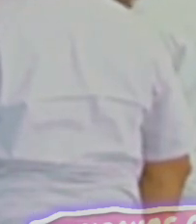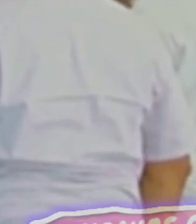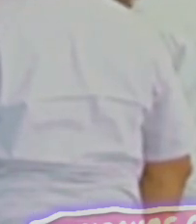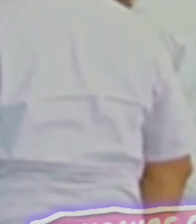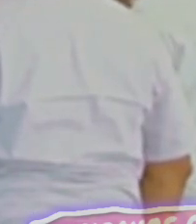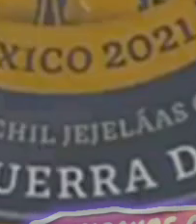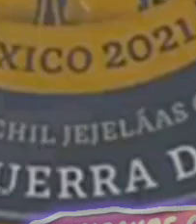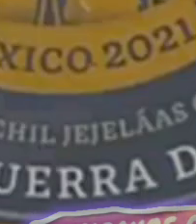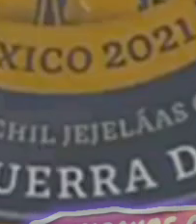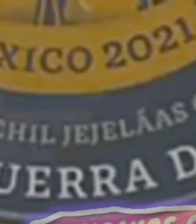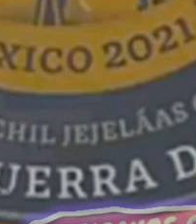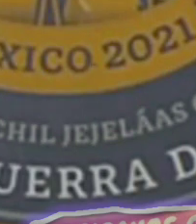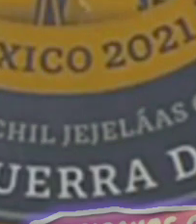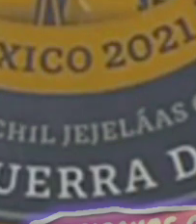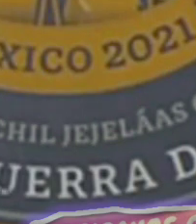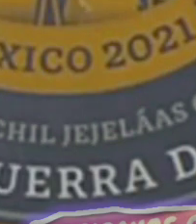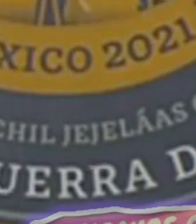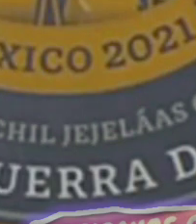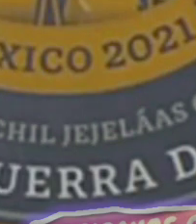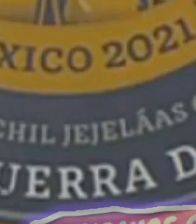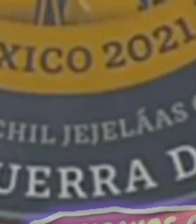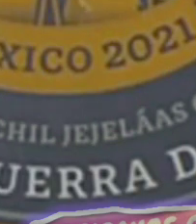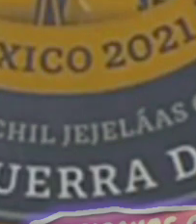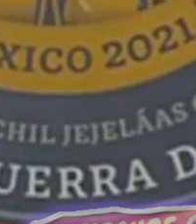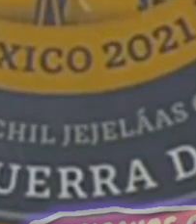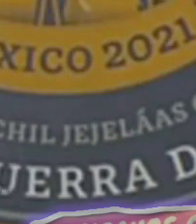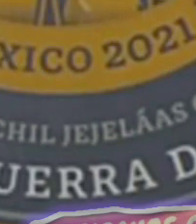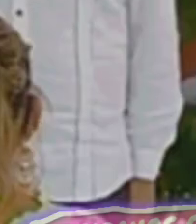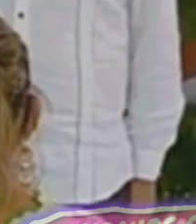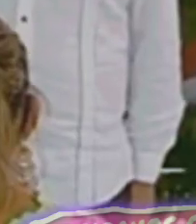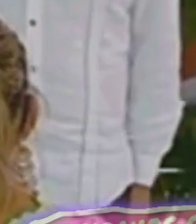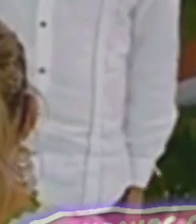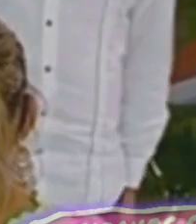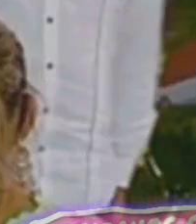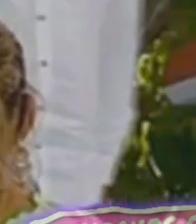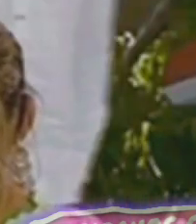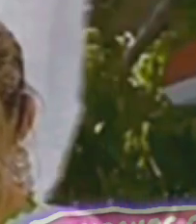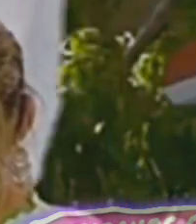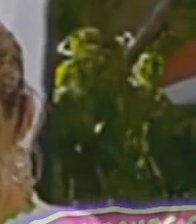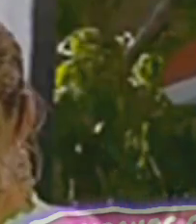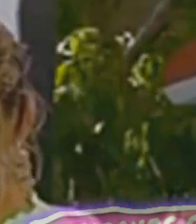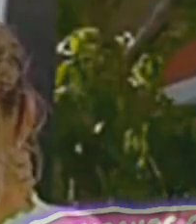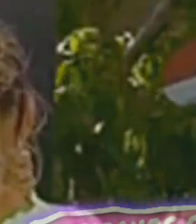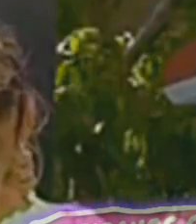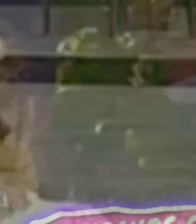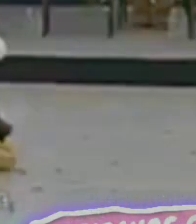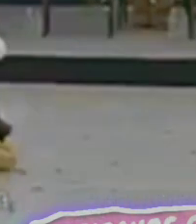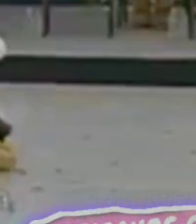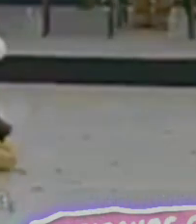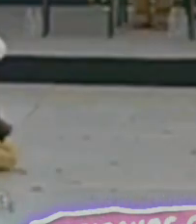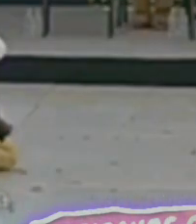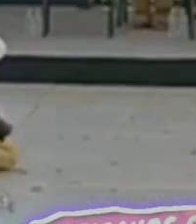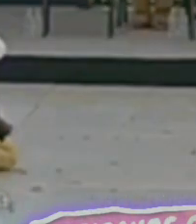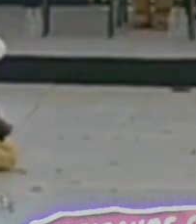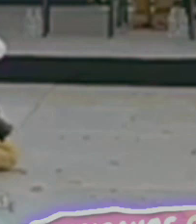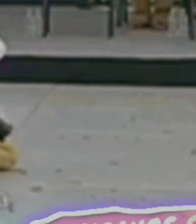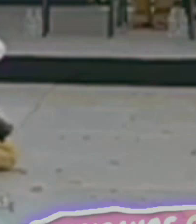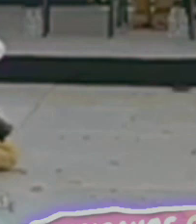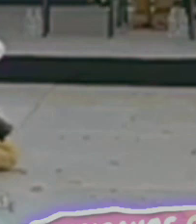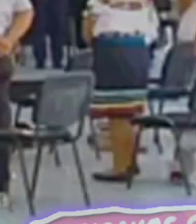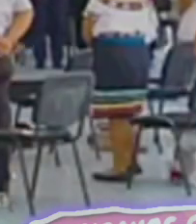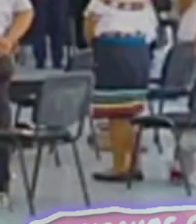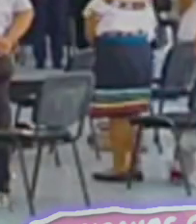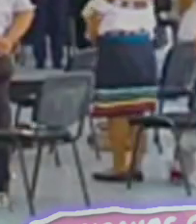discriminación. Estos ejemplos confirman que ofrecer disculpas por agravios del pasado permite resolver heridas históricas y